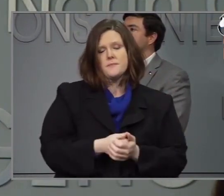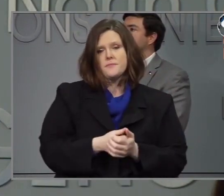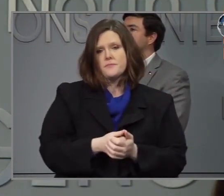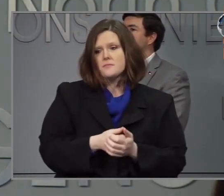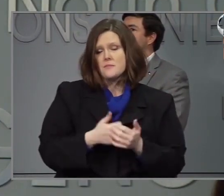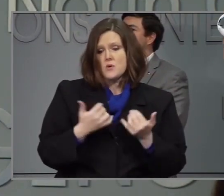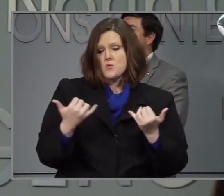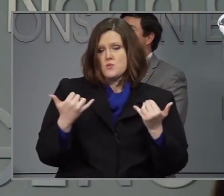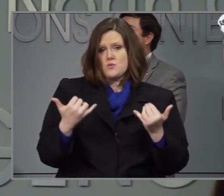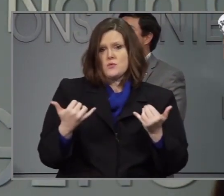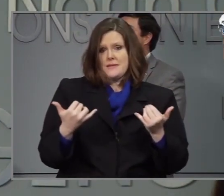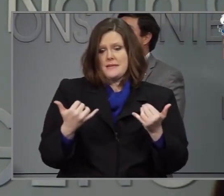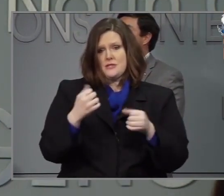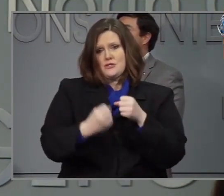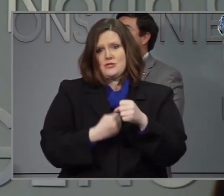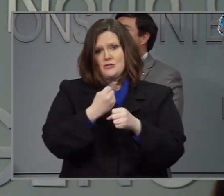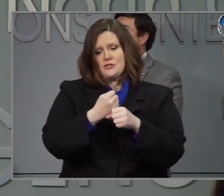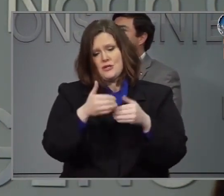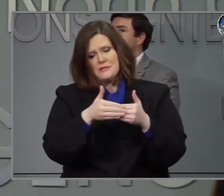debemos maximizar